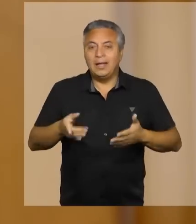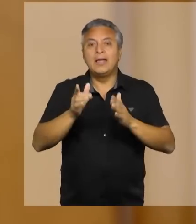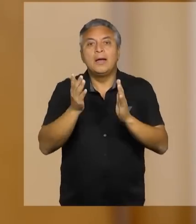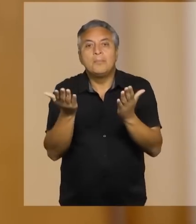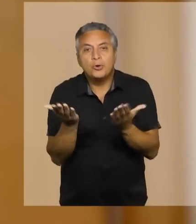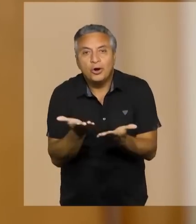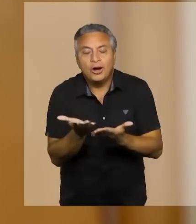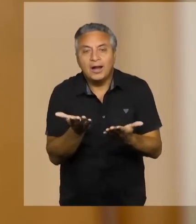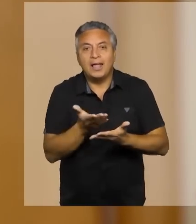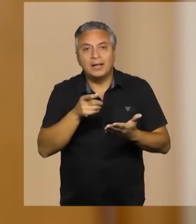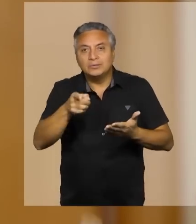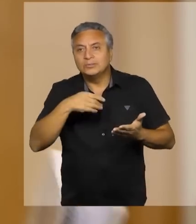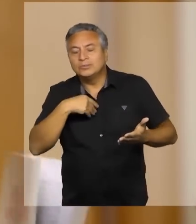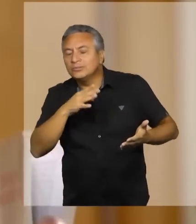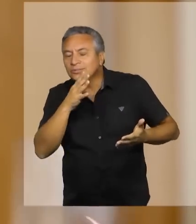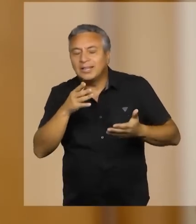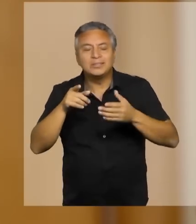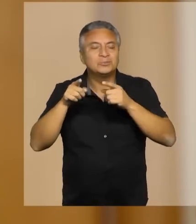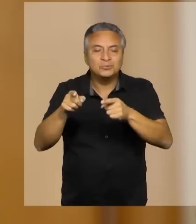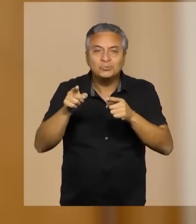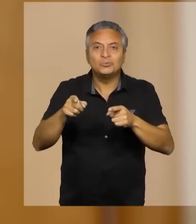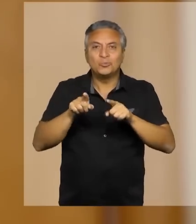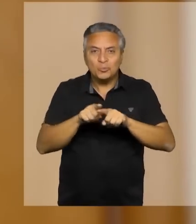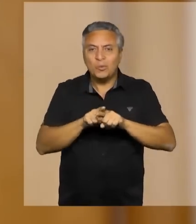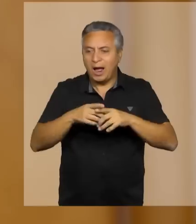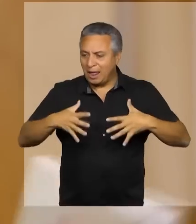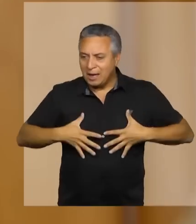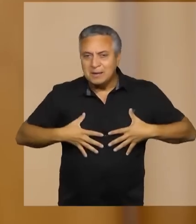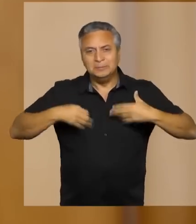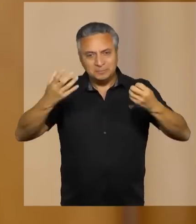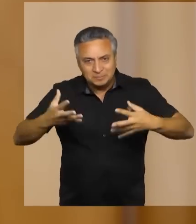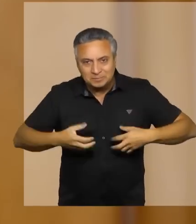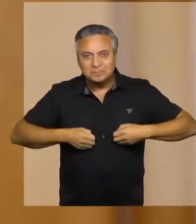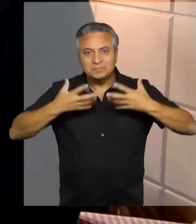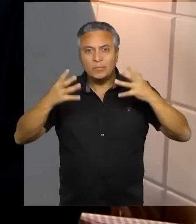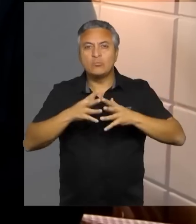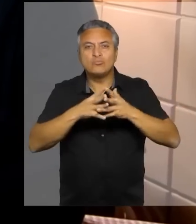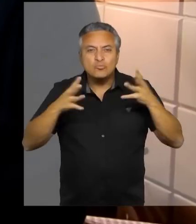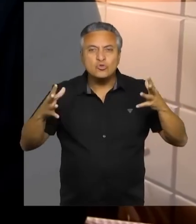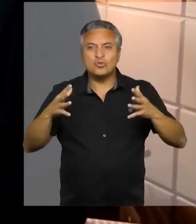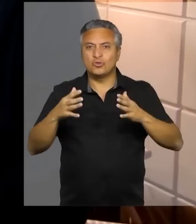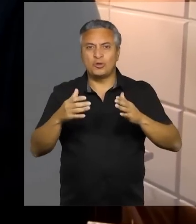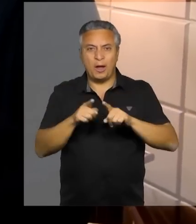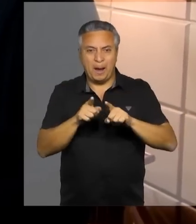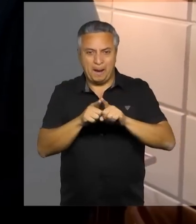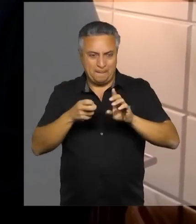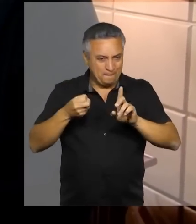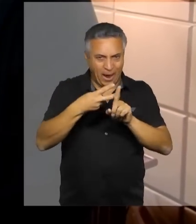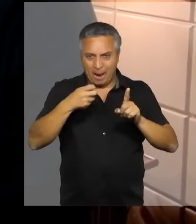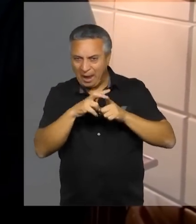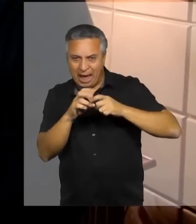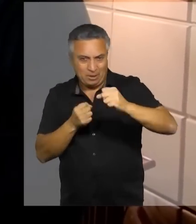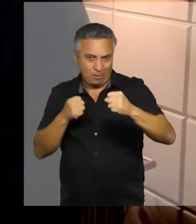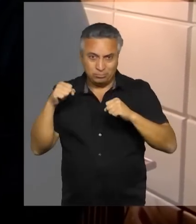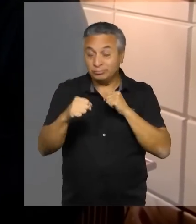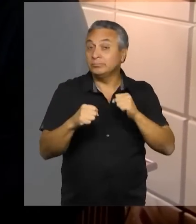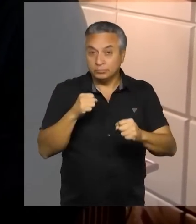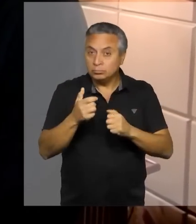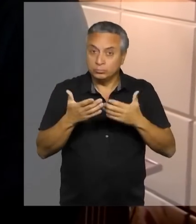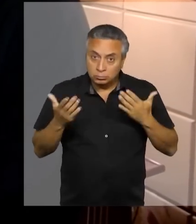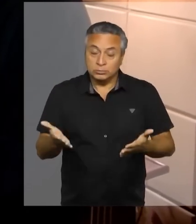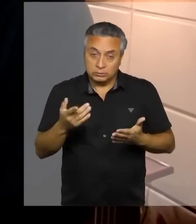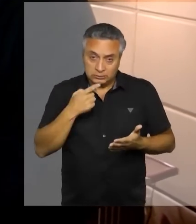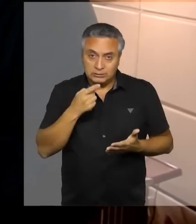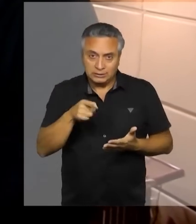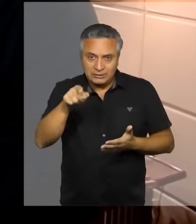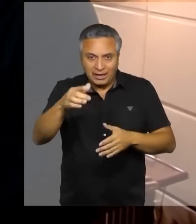esa, no sé, esos ejercicios son para sacar cosas para afuera. Tanta patada, tanto combo. Y no sé, dicen que estas enfermedades